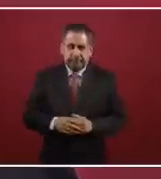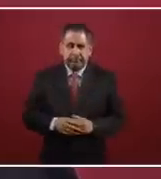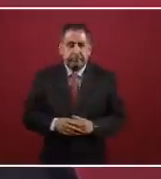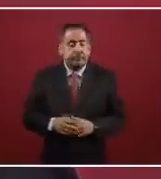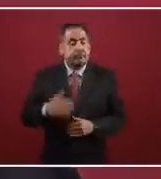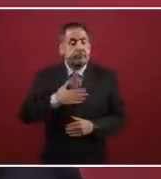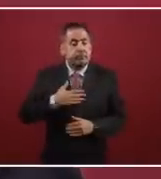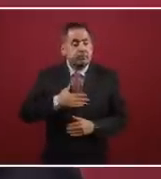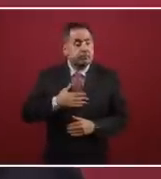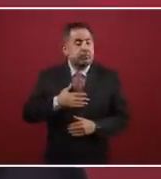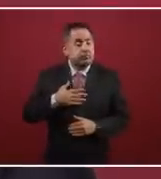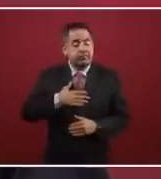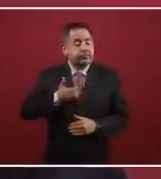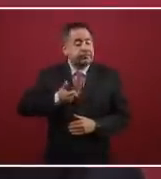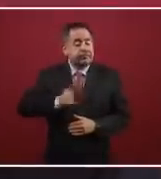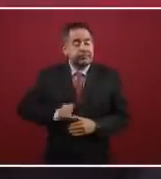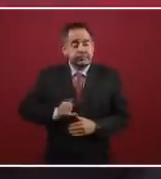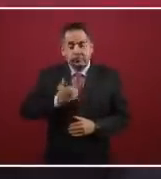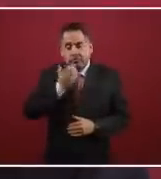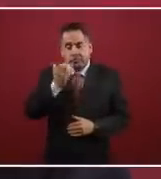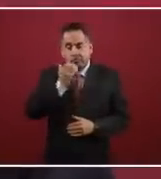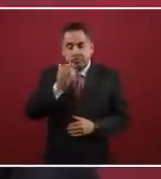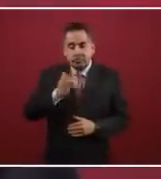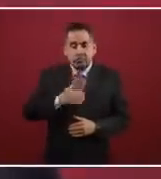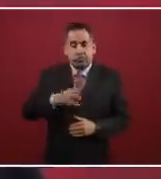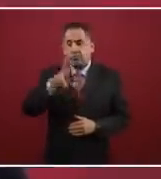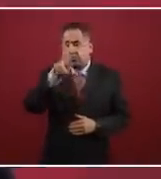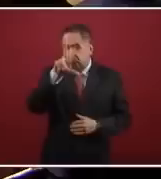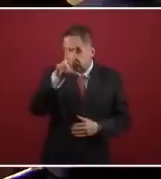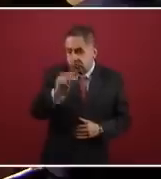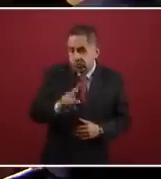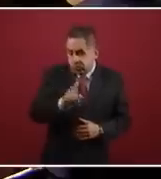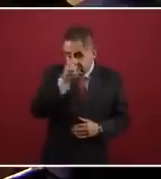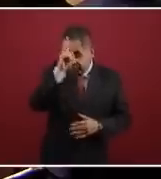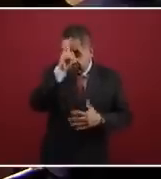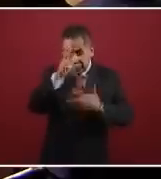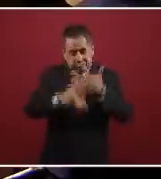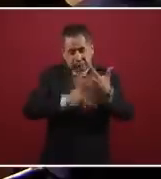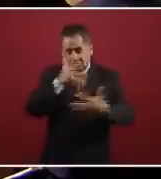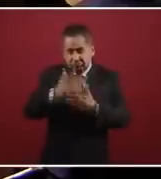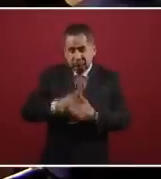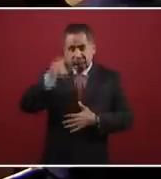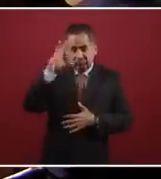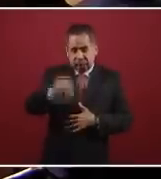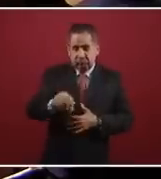soy partidario de la no violencia. Me formé